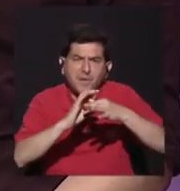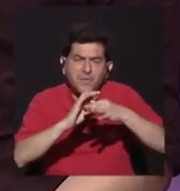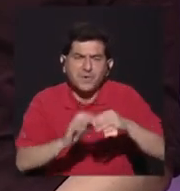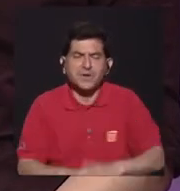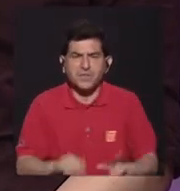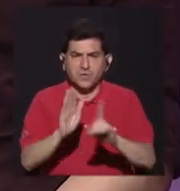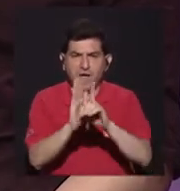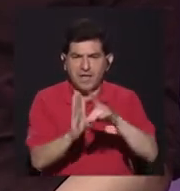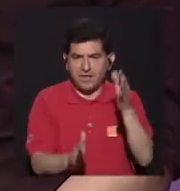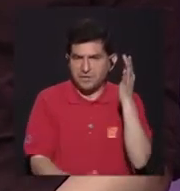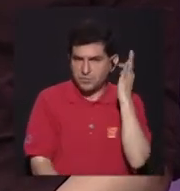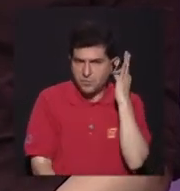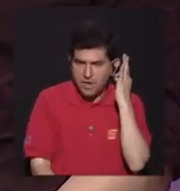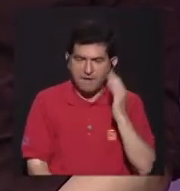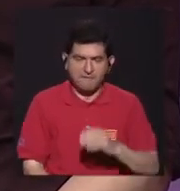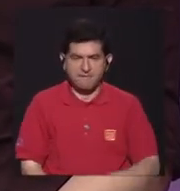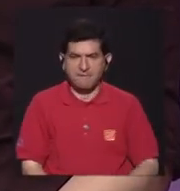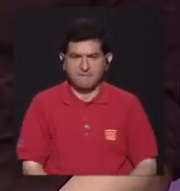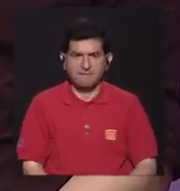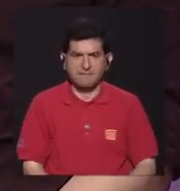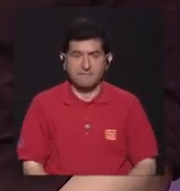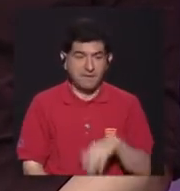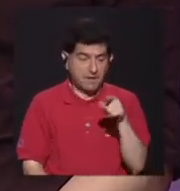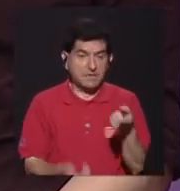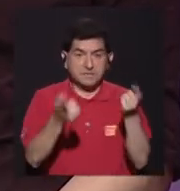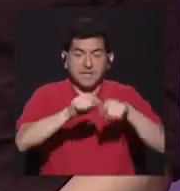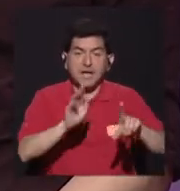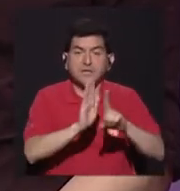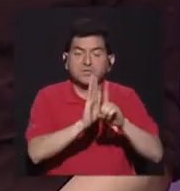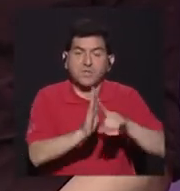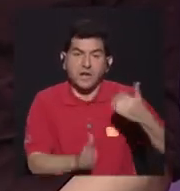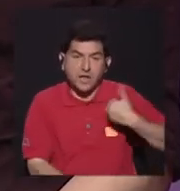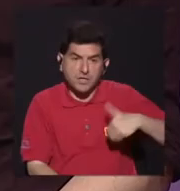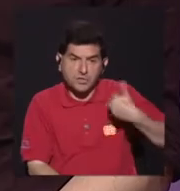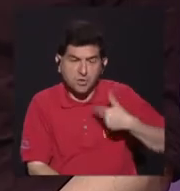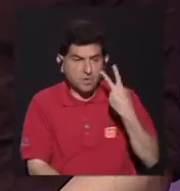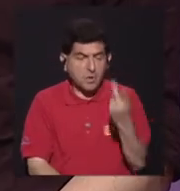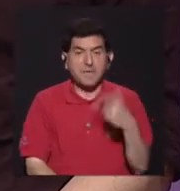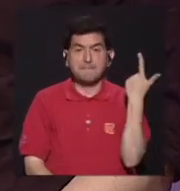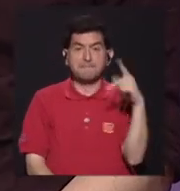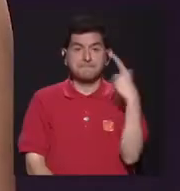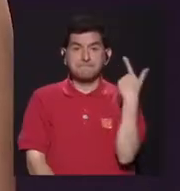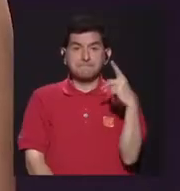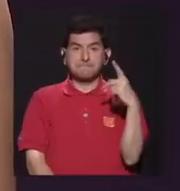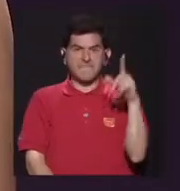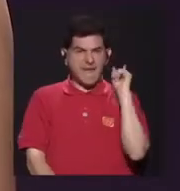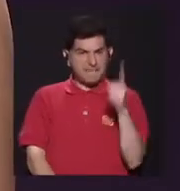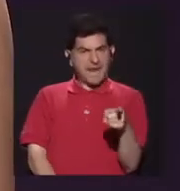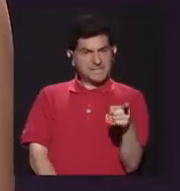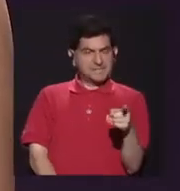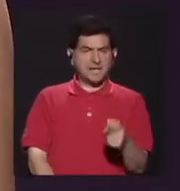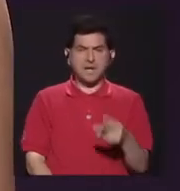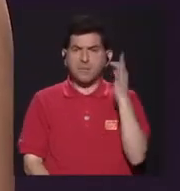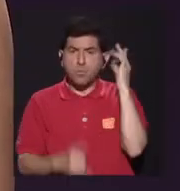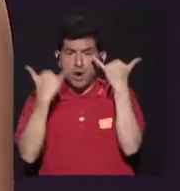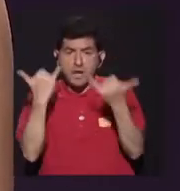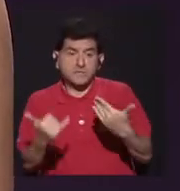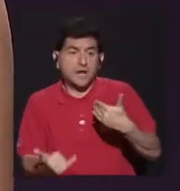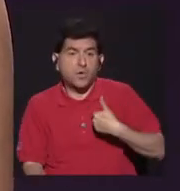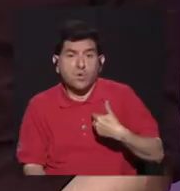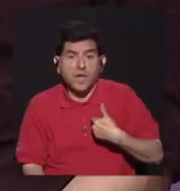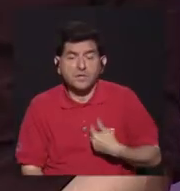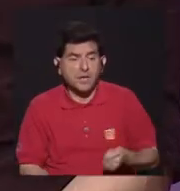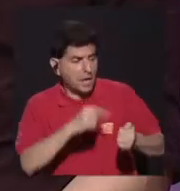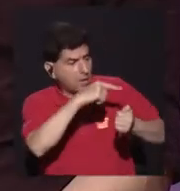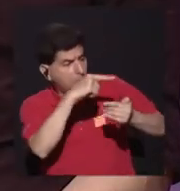con los derechos de las mujeres, que son derechos que muchos hombres ven como amenaza. Ahora las mujeres pueden tener